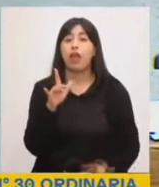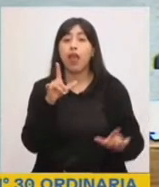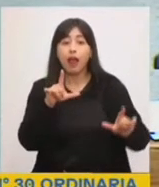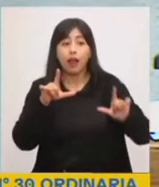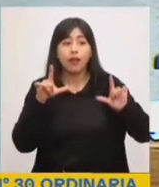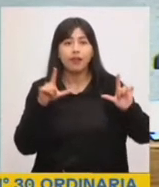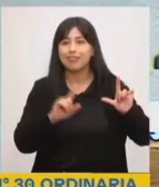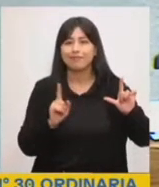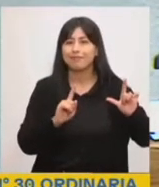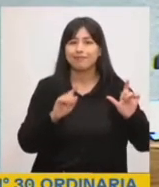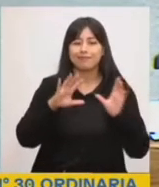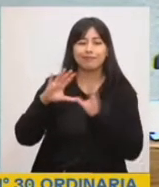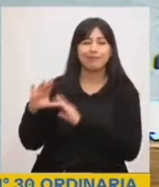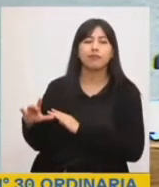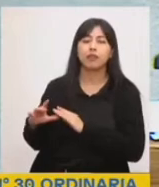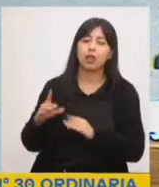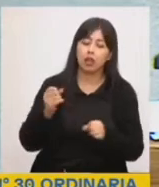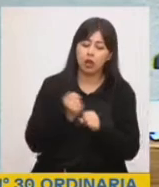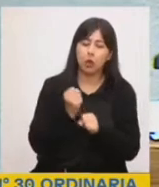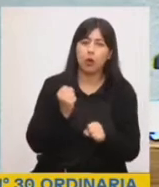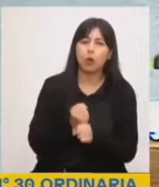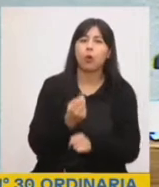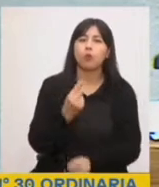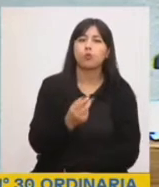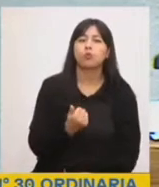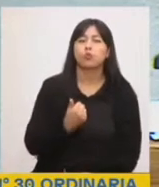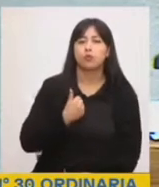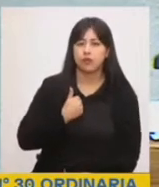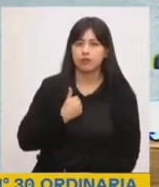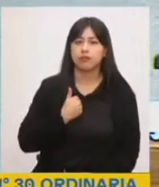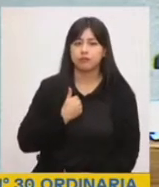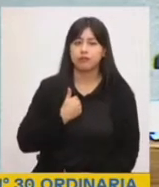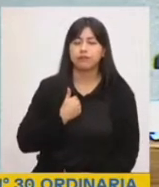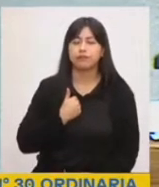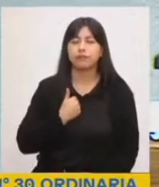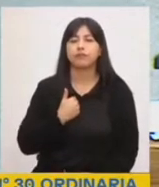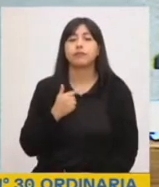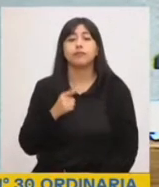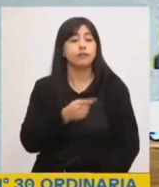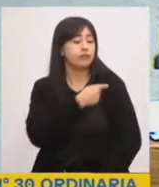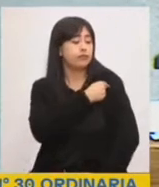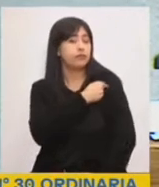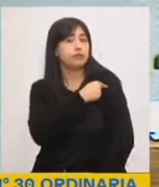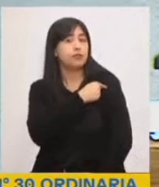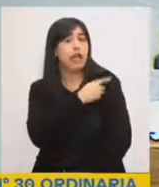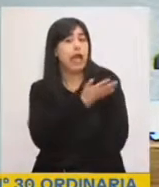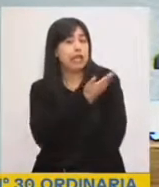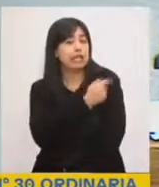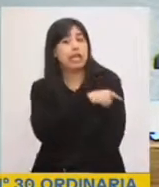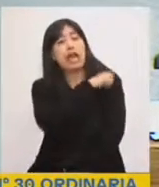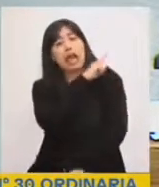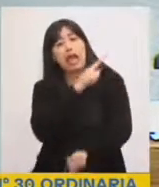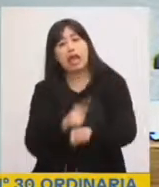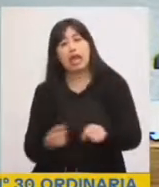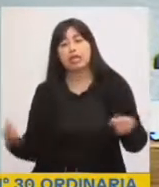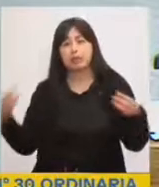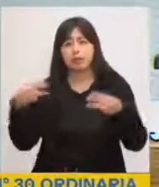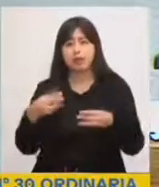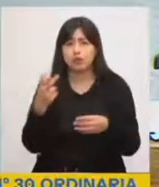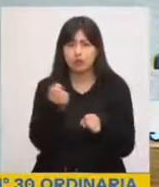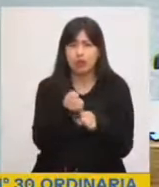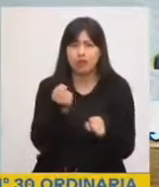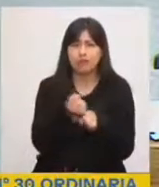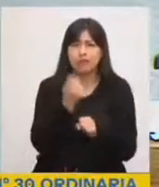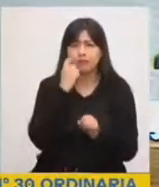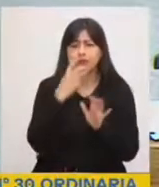siguen cumpliendo su función de proteger a los chilenos desde Arica hasta Magallanes. Su labor es un ejemplo de entrega y profesionalismo